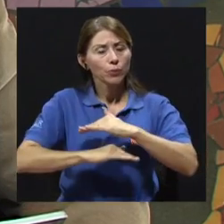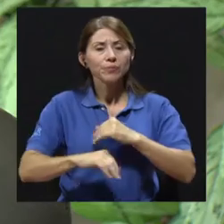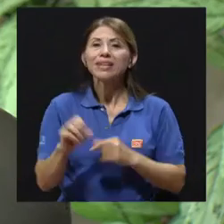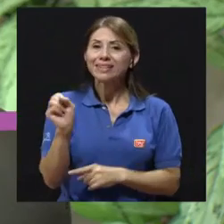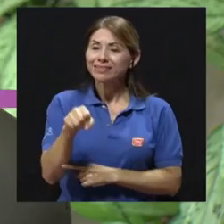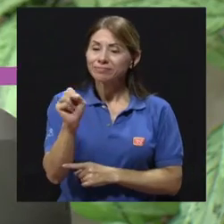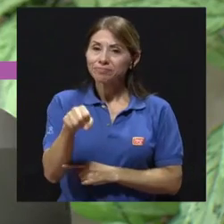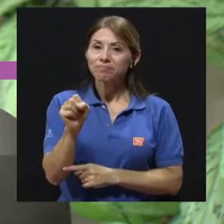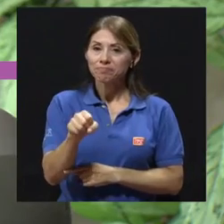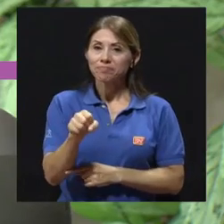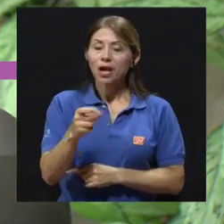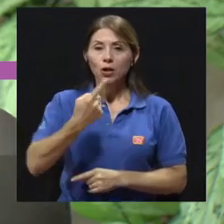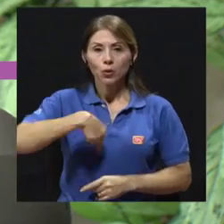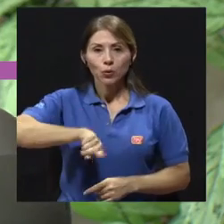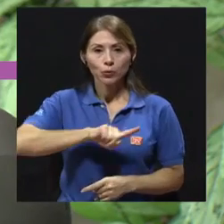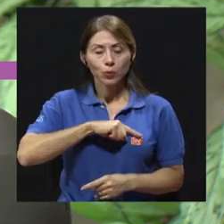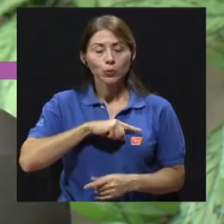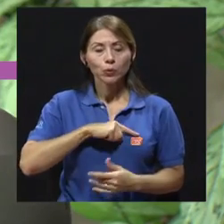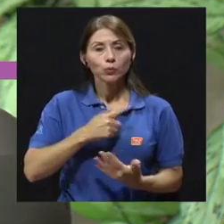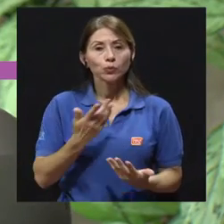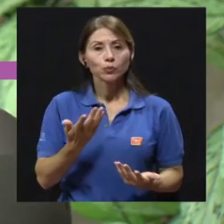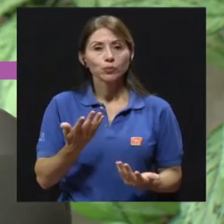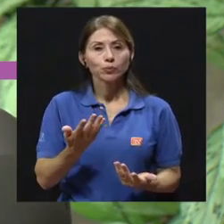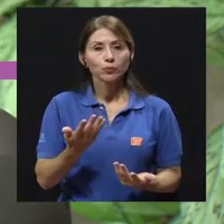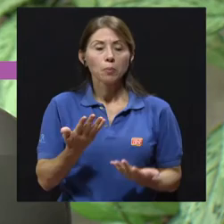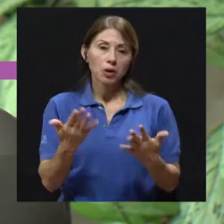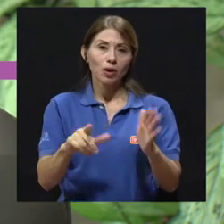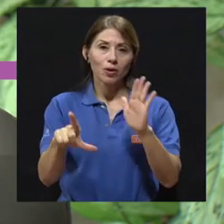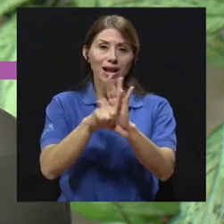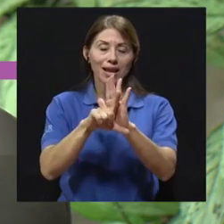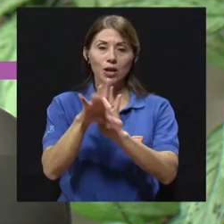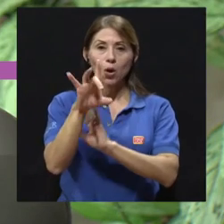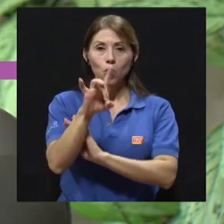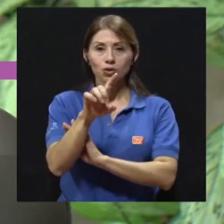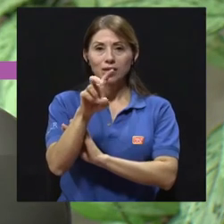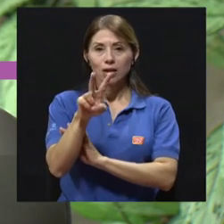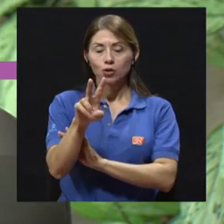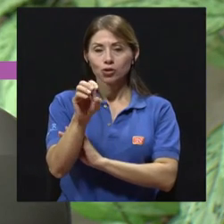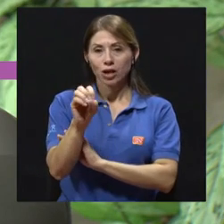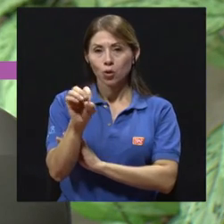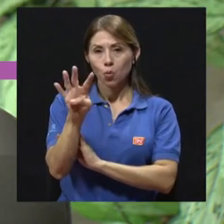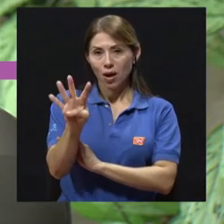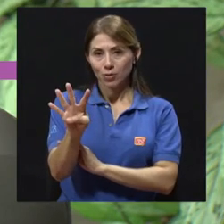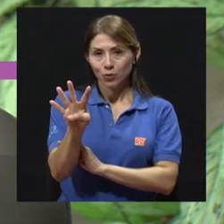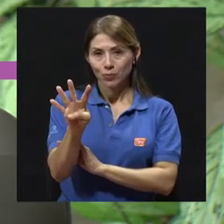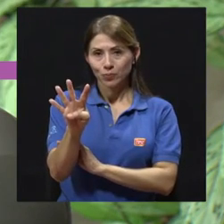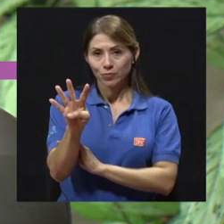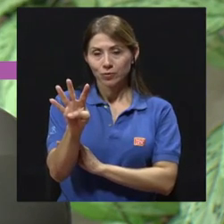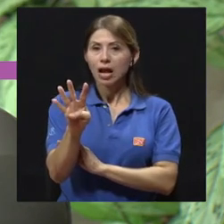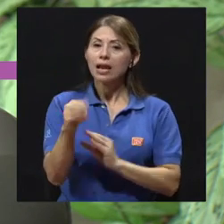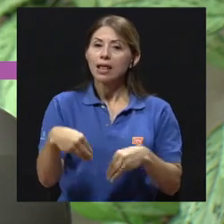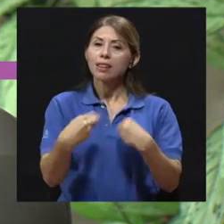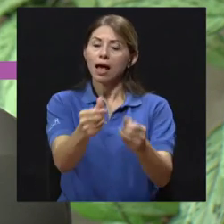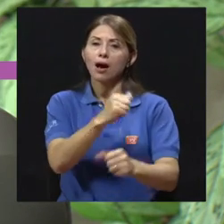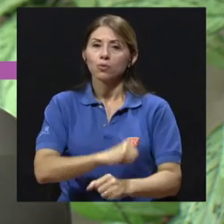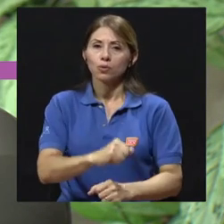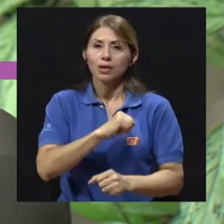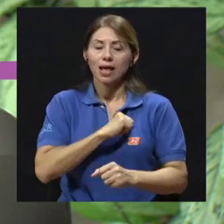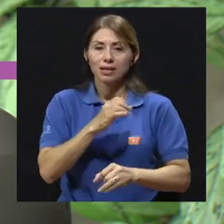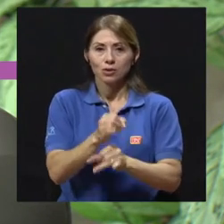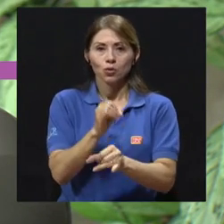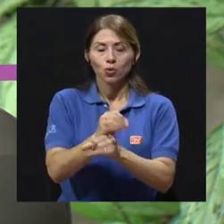Sí, claro que sí, sí. Nosotros contamos, bueno, la ley 8204 faculta al Instituto Costarricense sobre